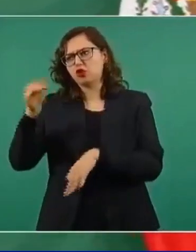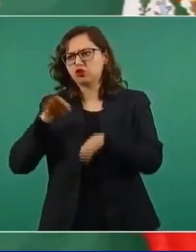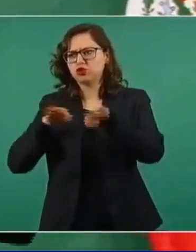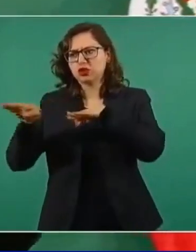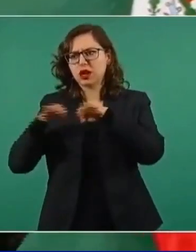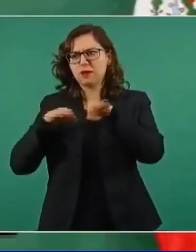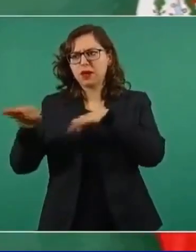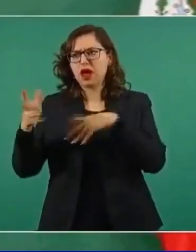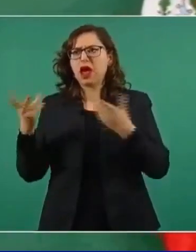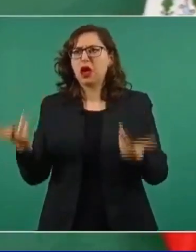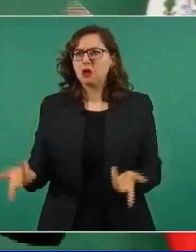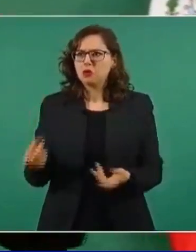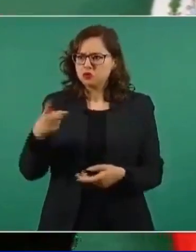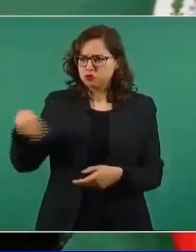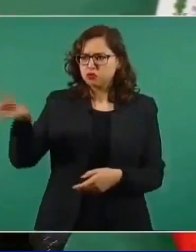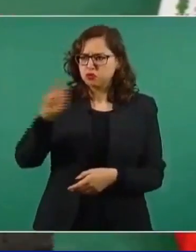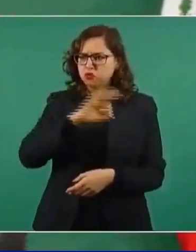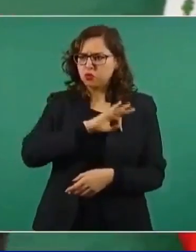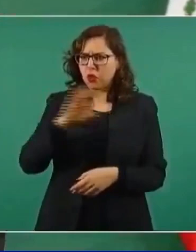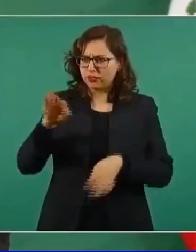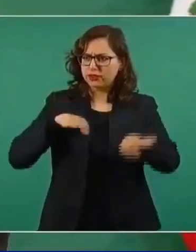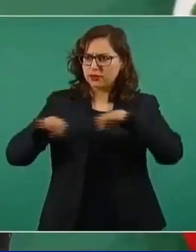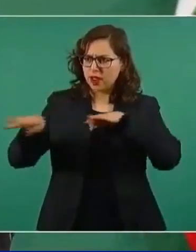Pueden poner sus despachos,